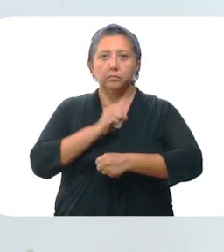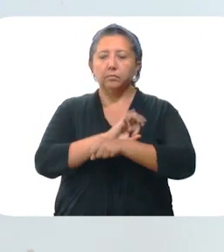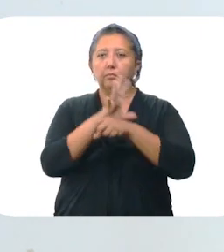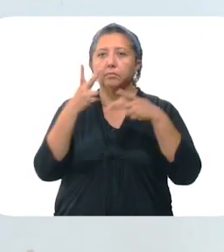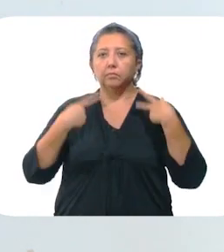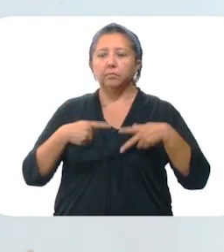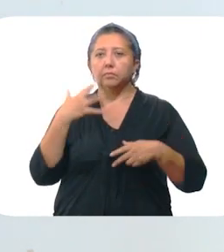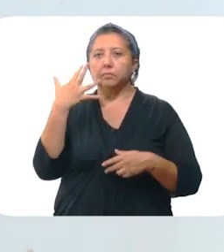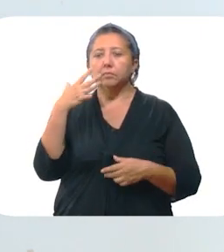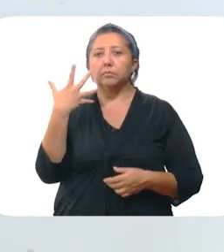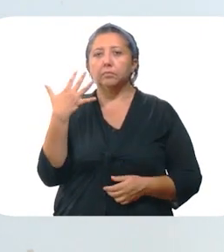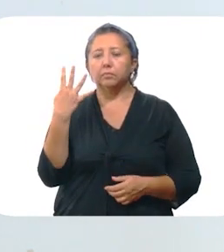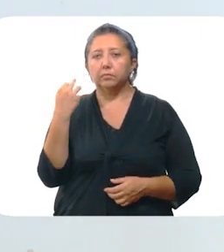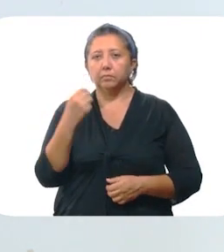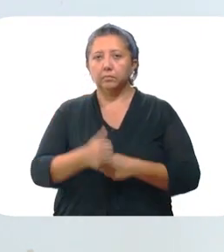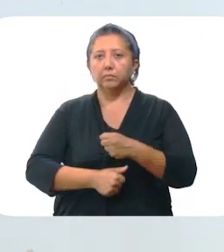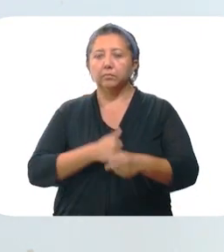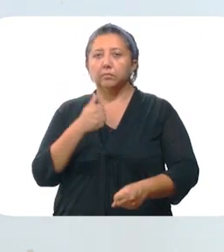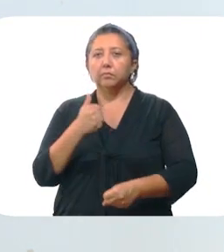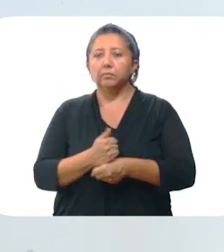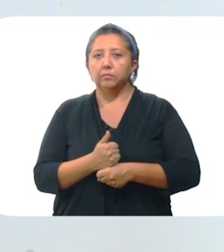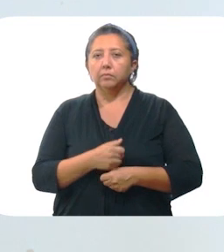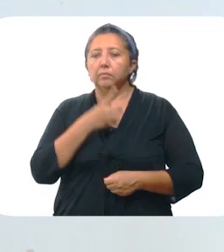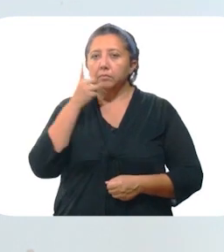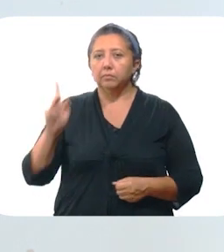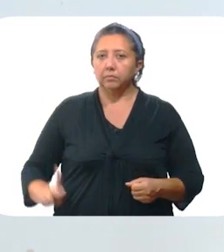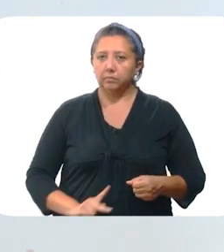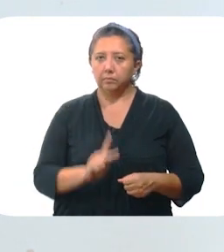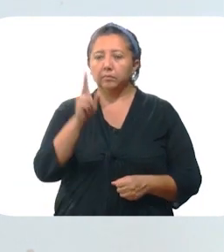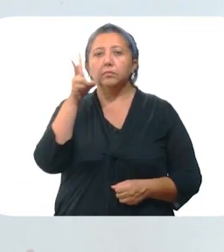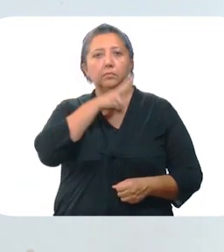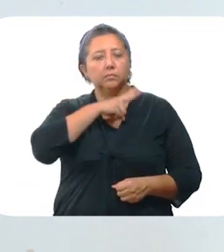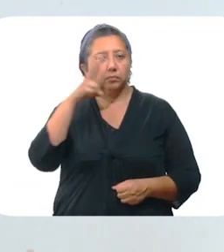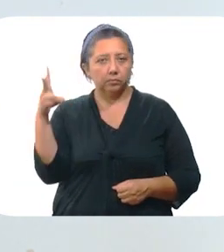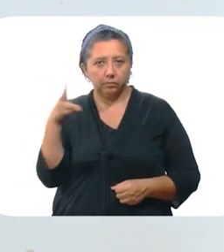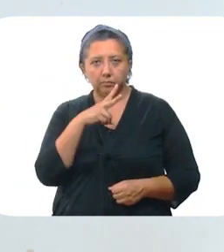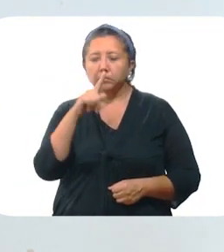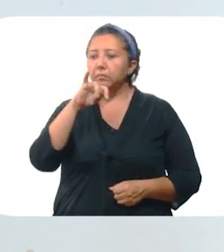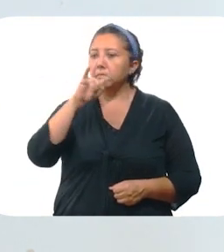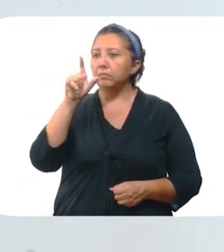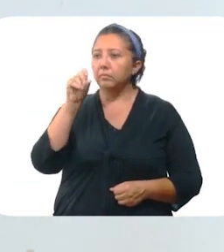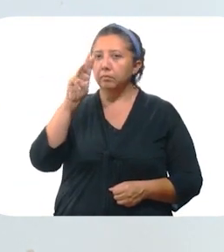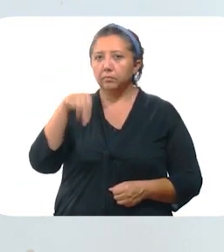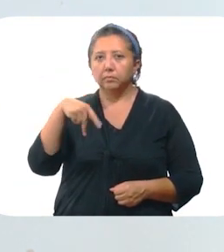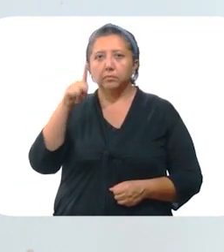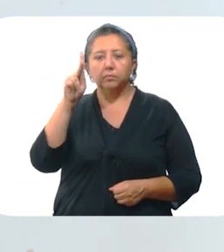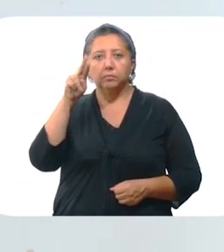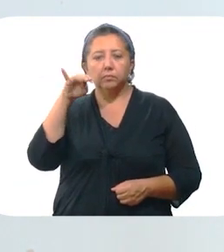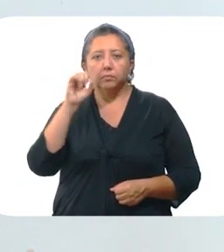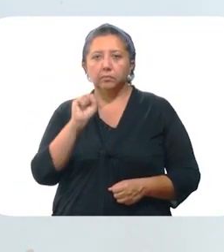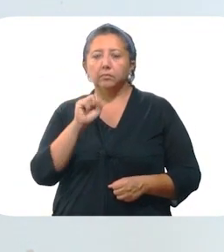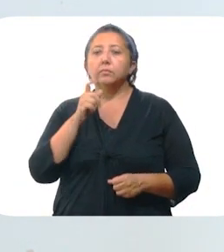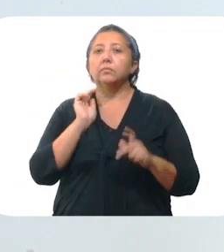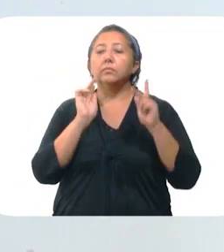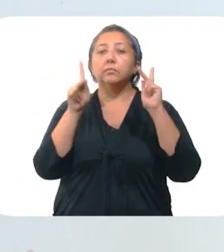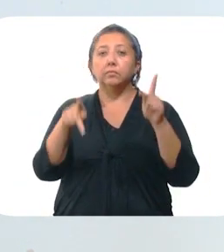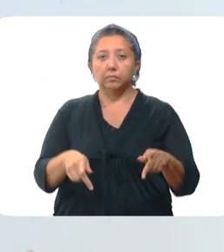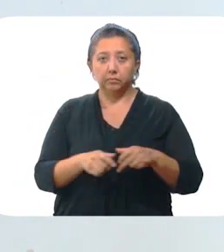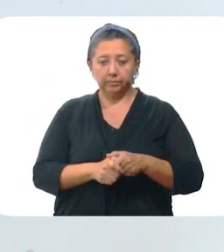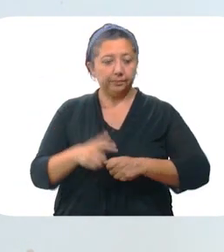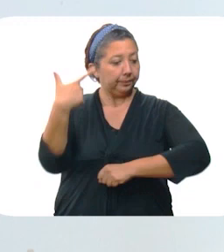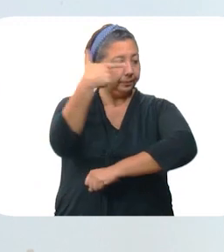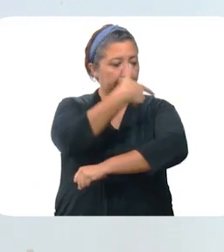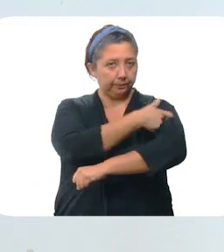en personas de 50 a 59 años de edad de los municipios de Valladolid, Tizimín, Canacín y Progreso.